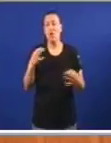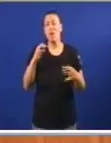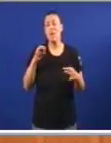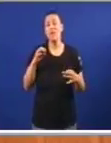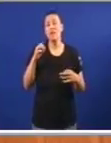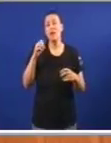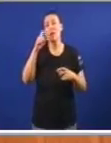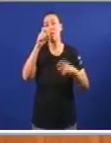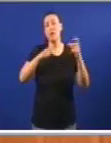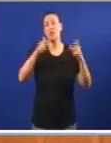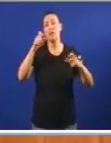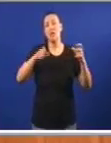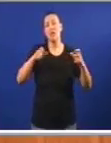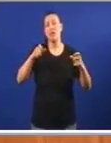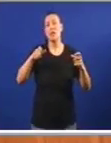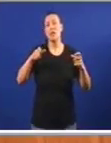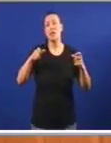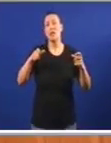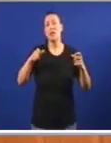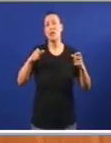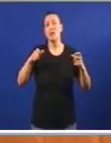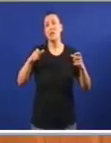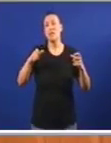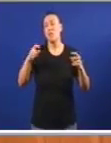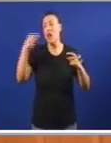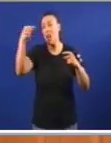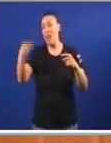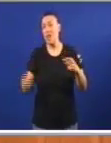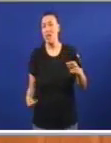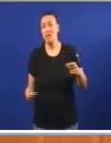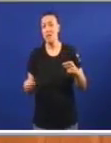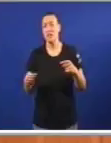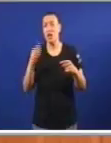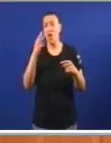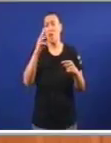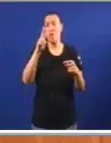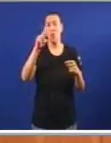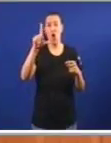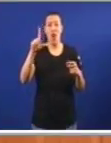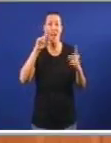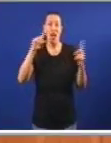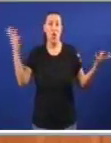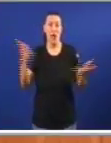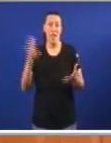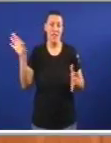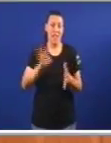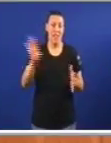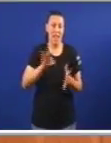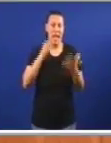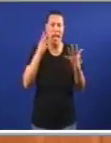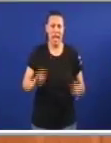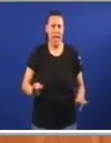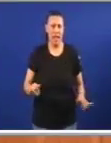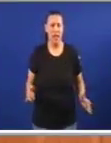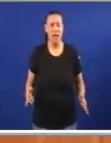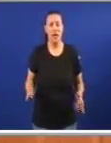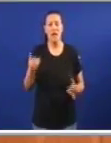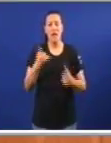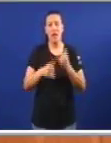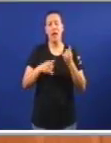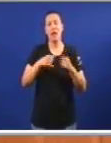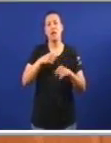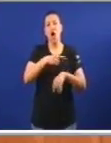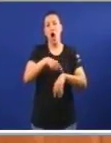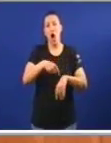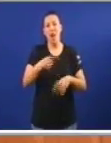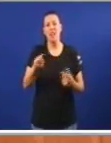con persoas que non son ni siquiera desas listas pool, desas listas para casos urxentes. É o habitual os contratos de horas, o